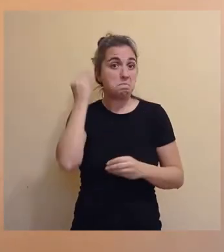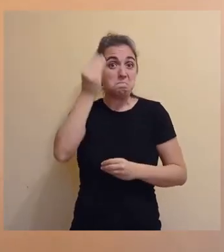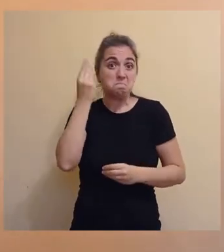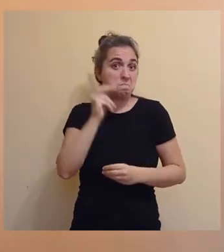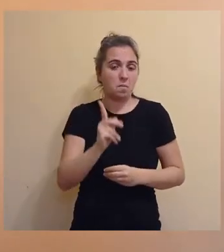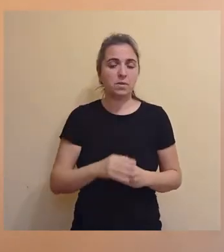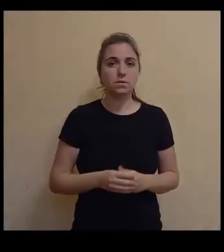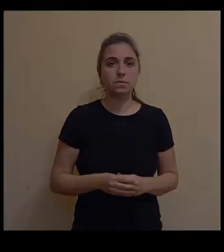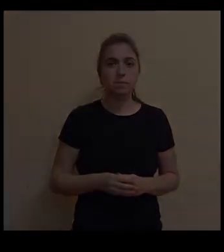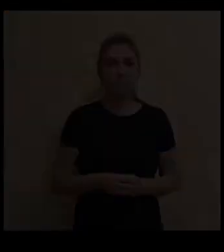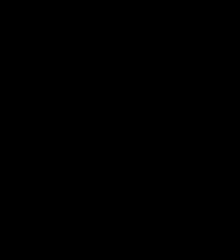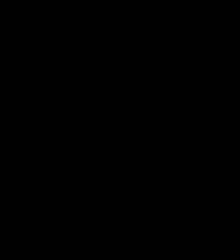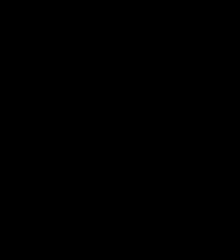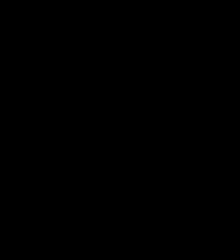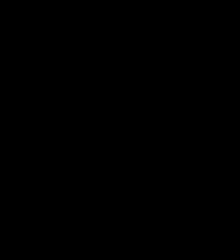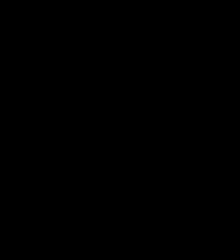persona.